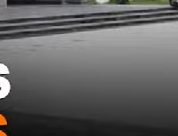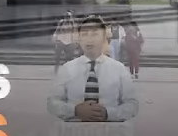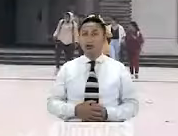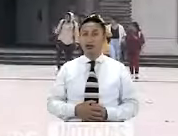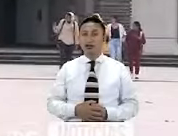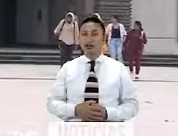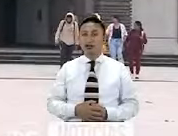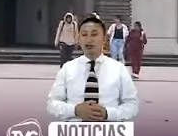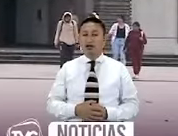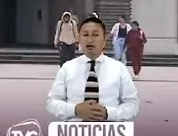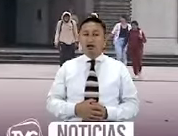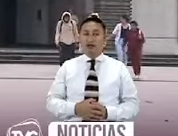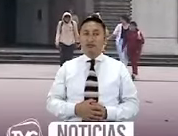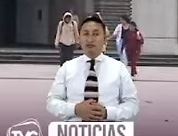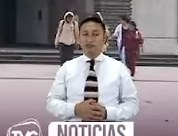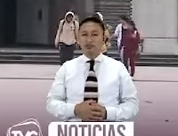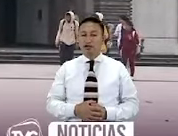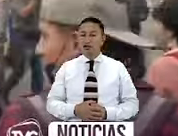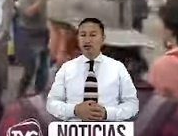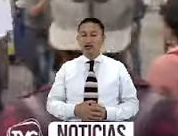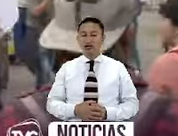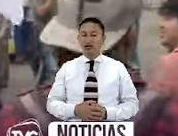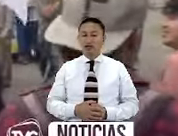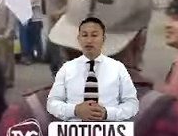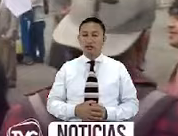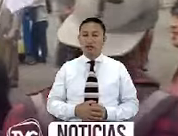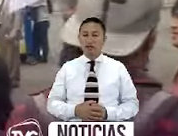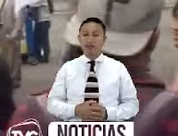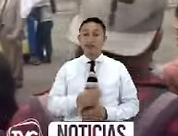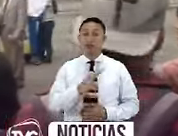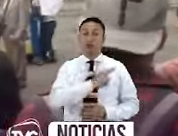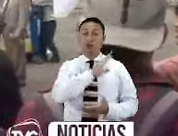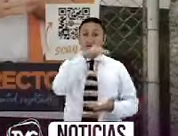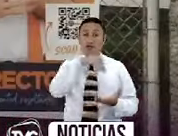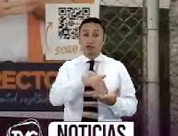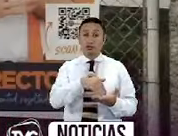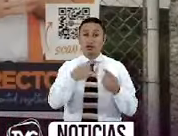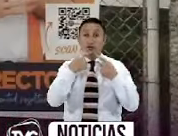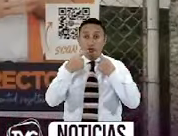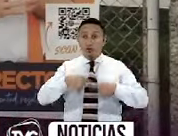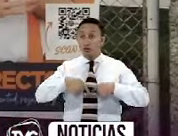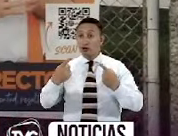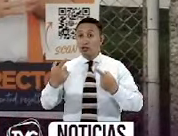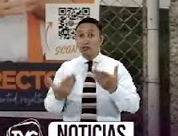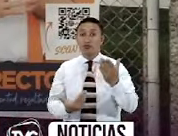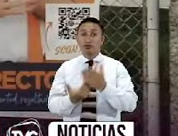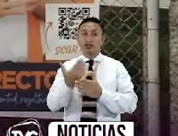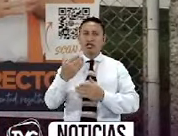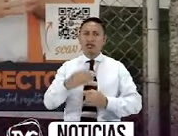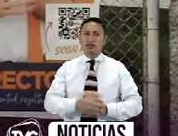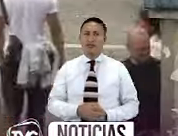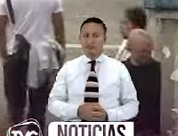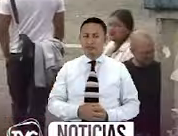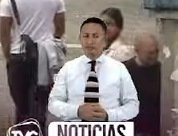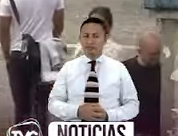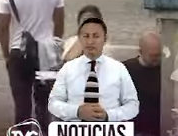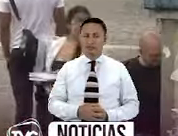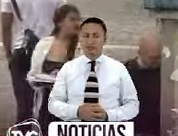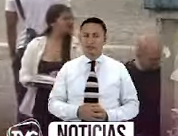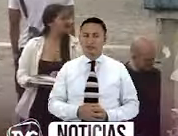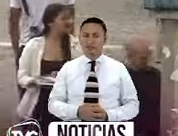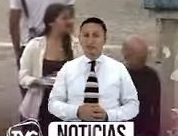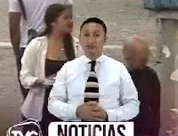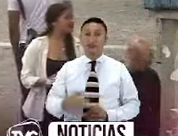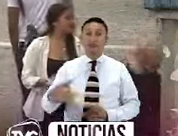La Universidad Central del Ecuador deberá convocar a nuevas elecciones para elegir a sus primeras autoridades. Esta fue la conclusión a la que